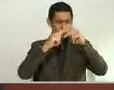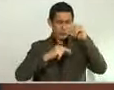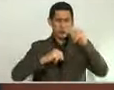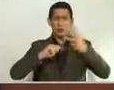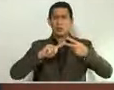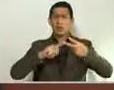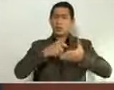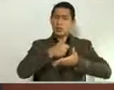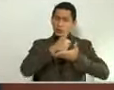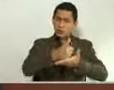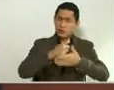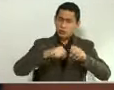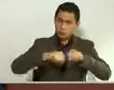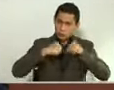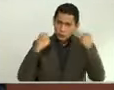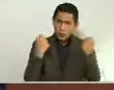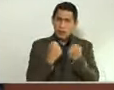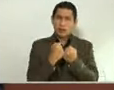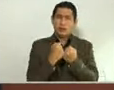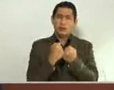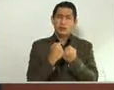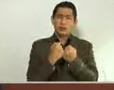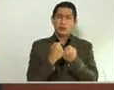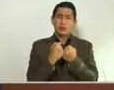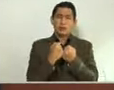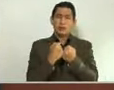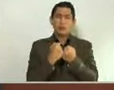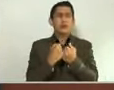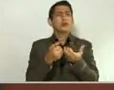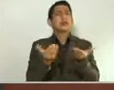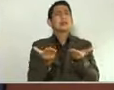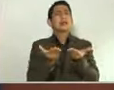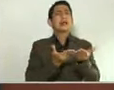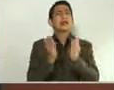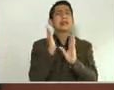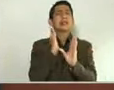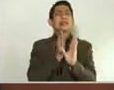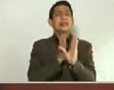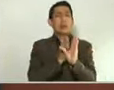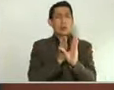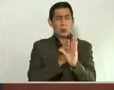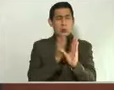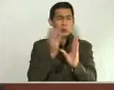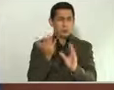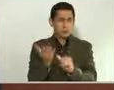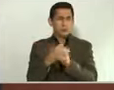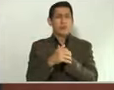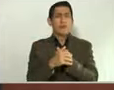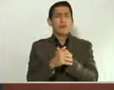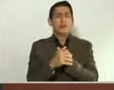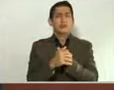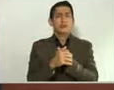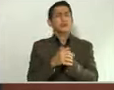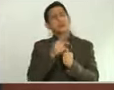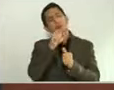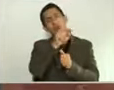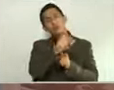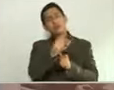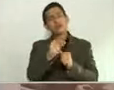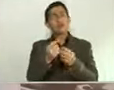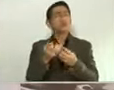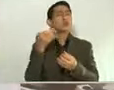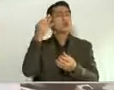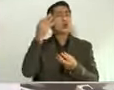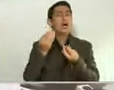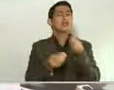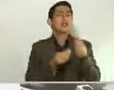social, especialmente a la persona, en la parte psicológica. ¿Qué más se viene en el caso de ser reelecta a Cintia Vitelli? Bueno, tenemos